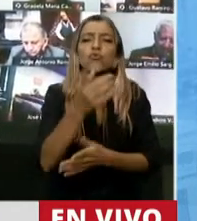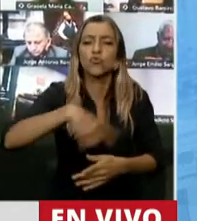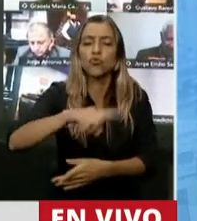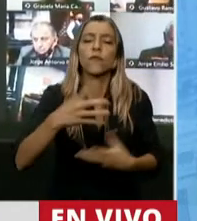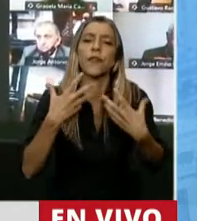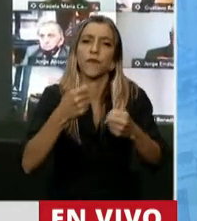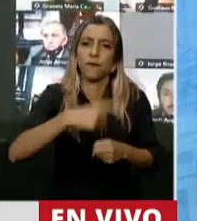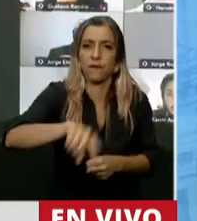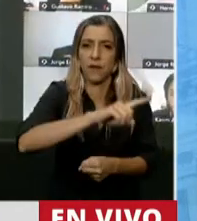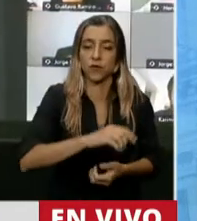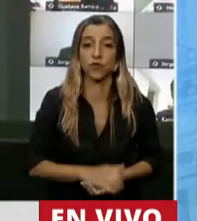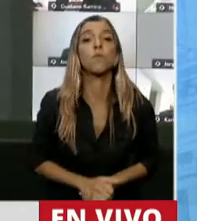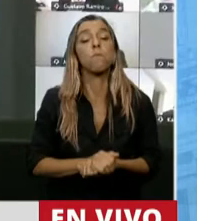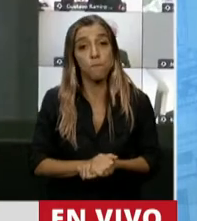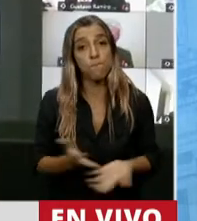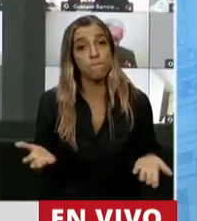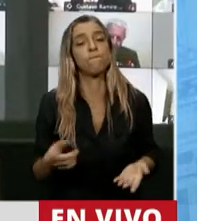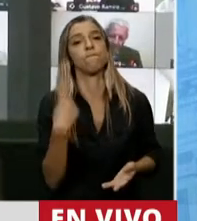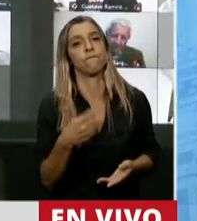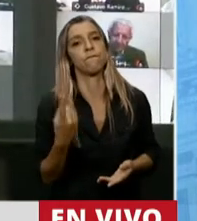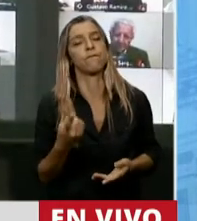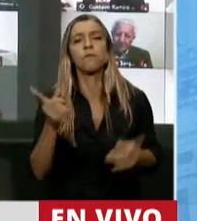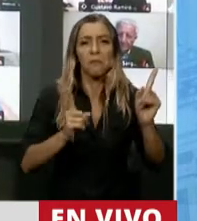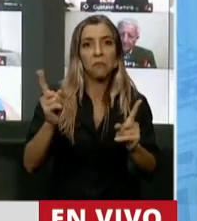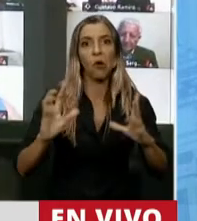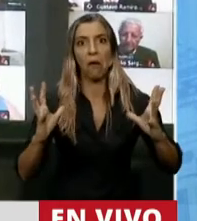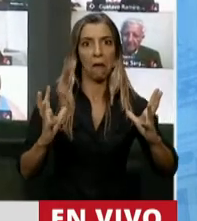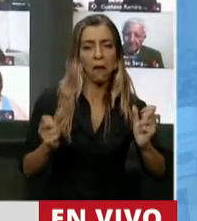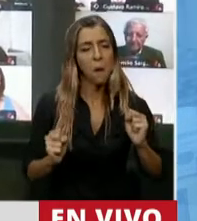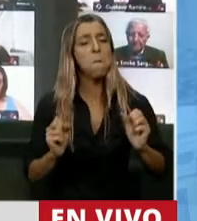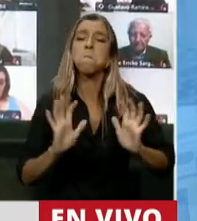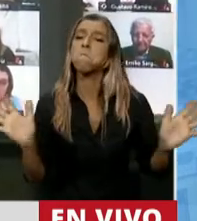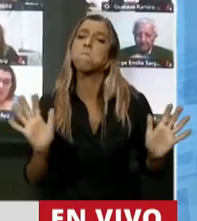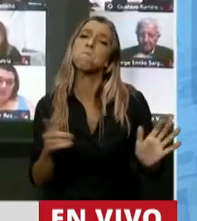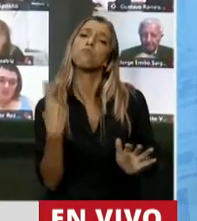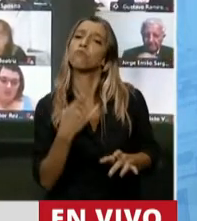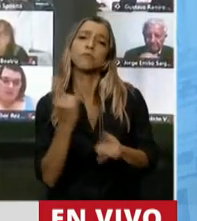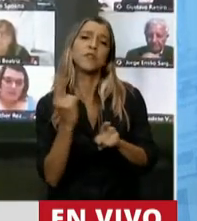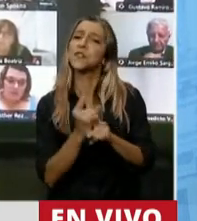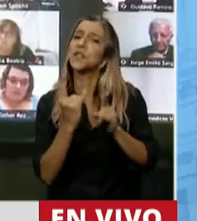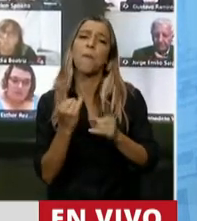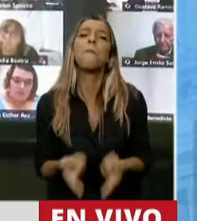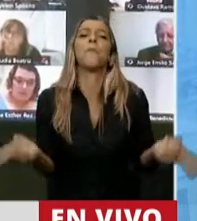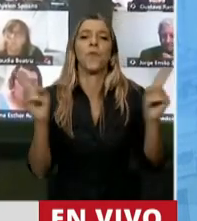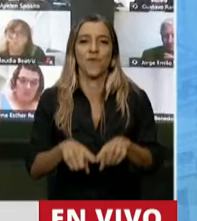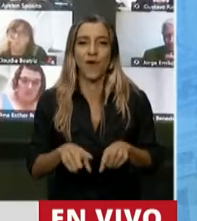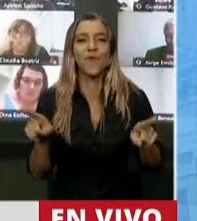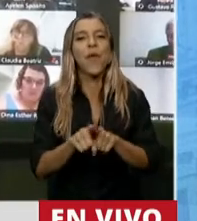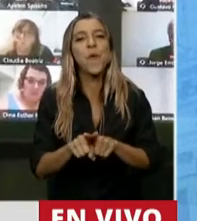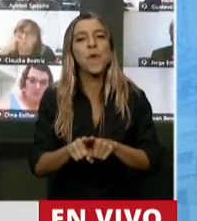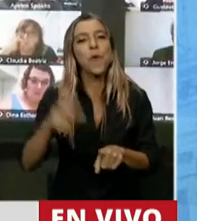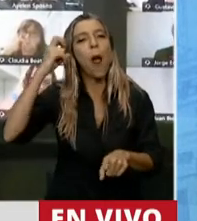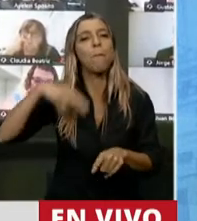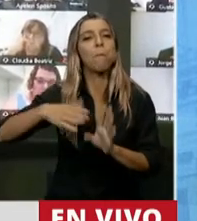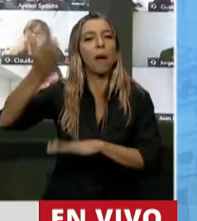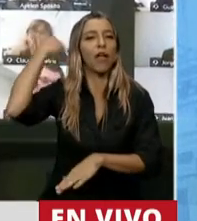señor presidente, por eso, aunque tanto le moleste a algunos, nosotros siempre estamos volviendo, como volvió Perón